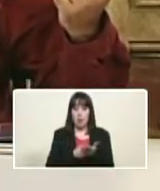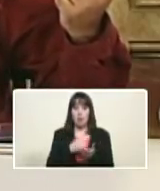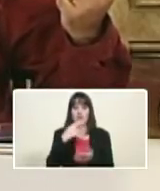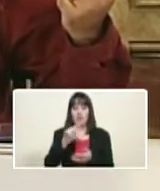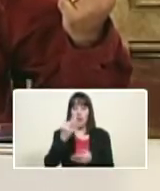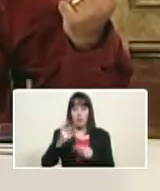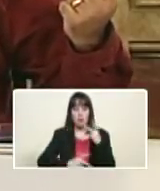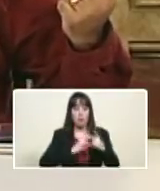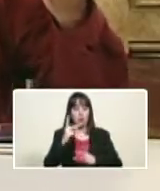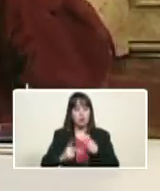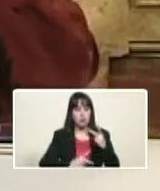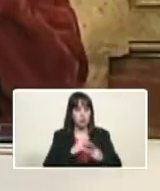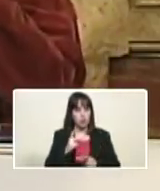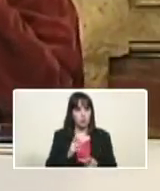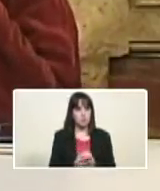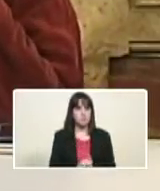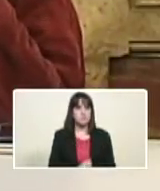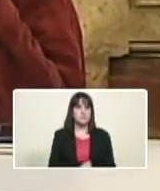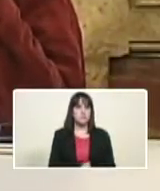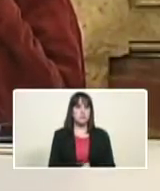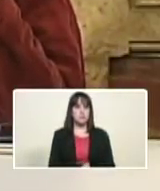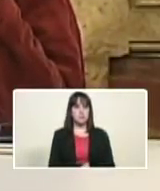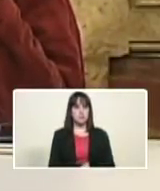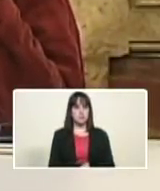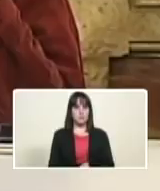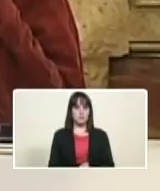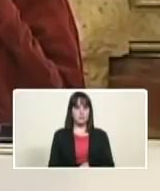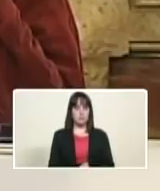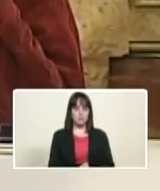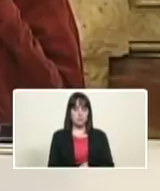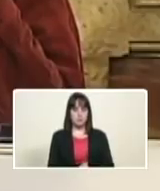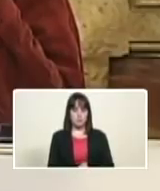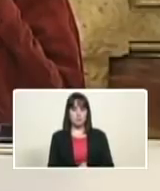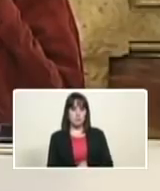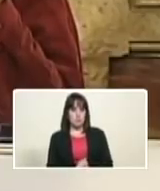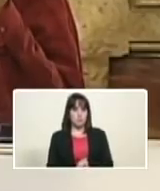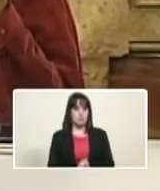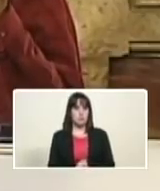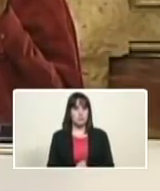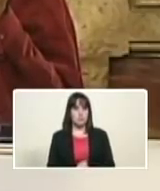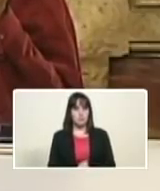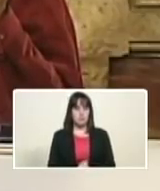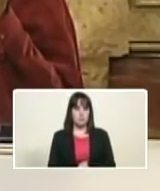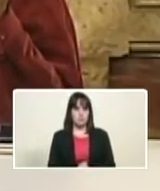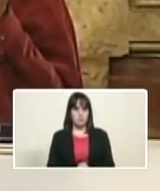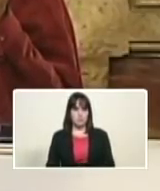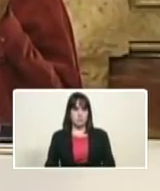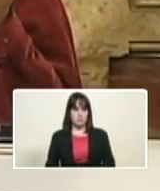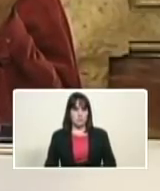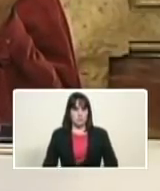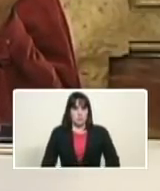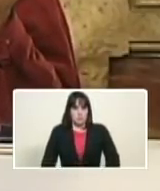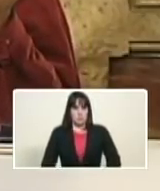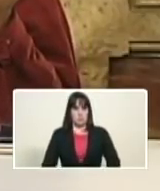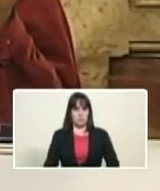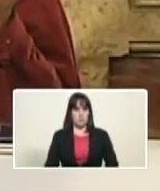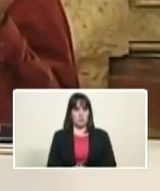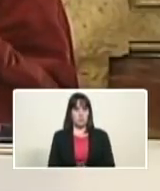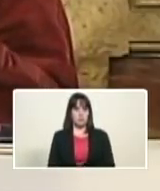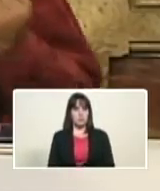y realización. y vinculado al